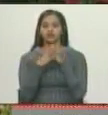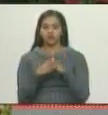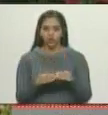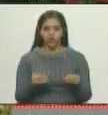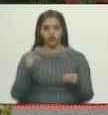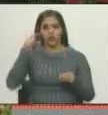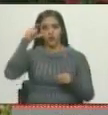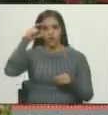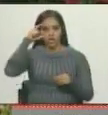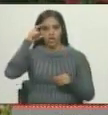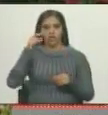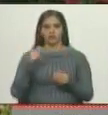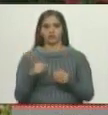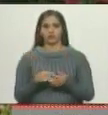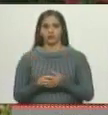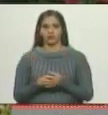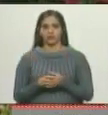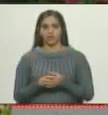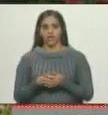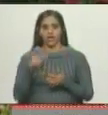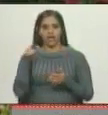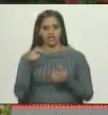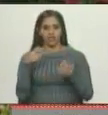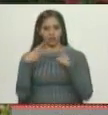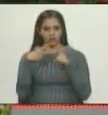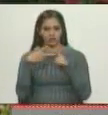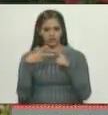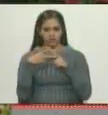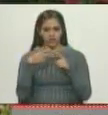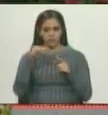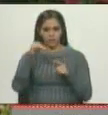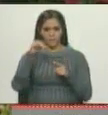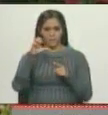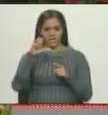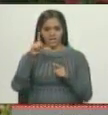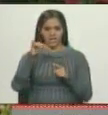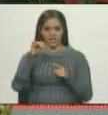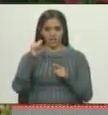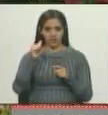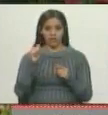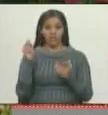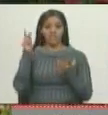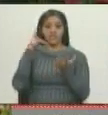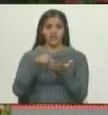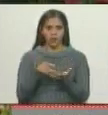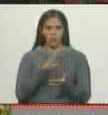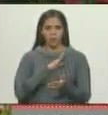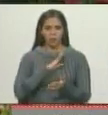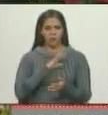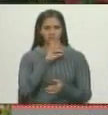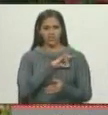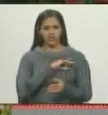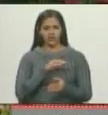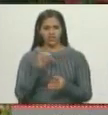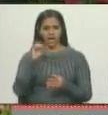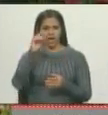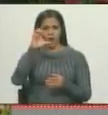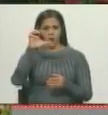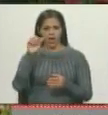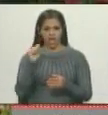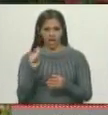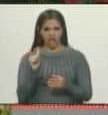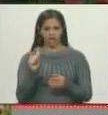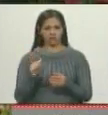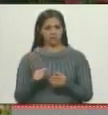en el Meliac, y se vino para acá el propio señor aquel de la OEA,